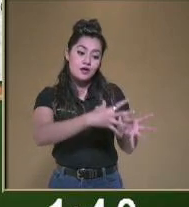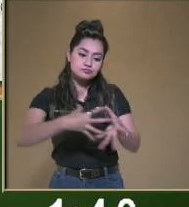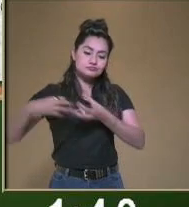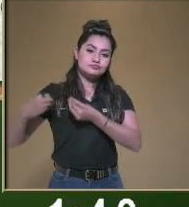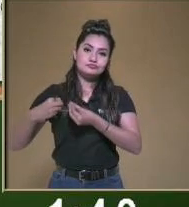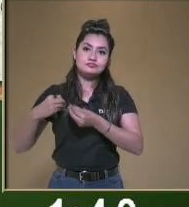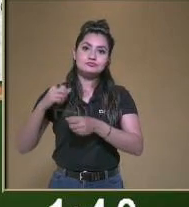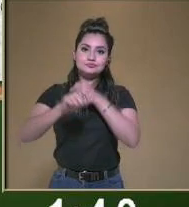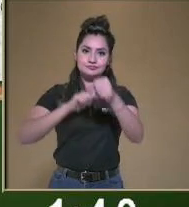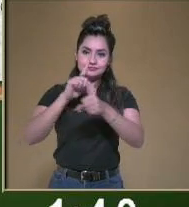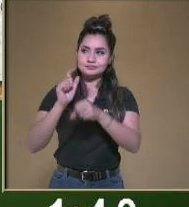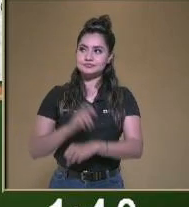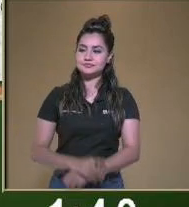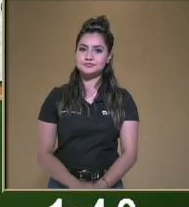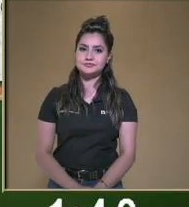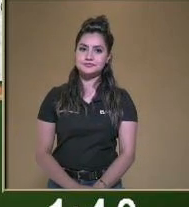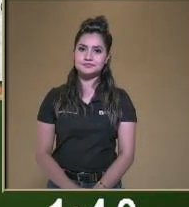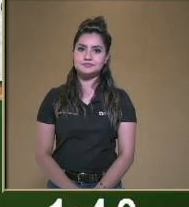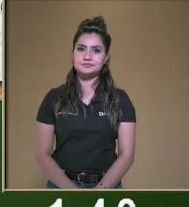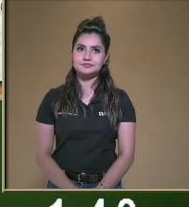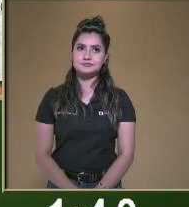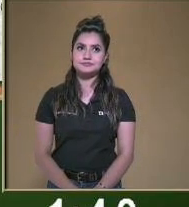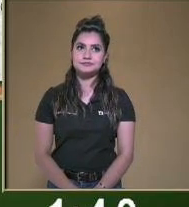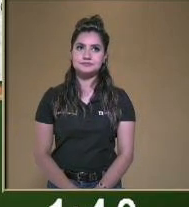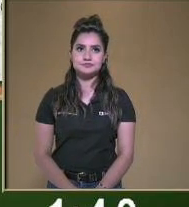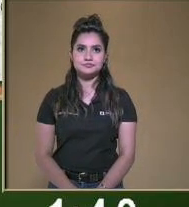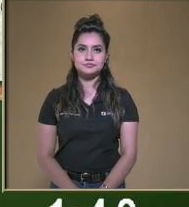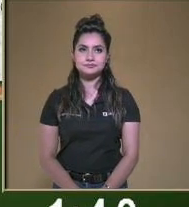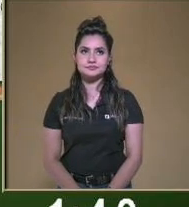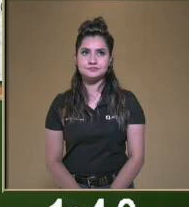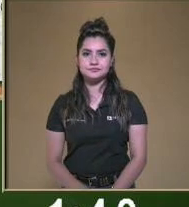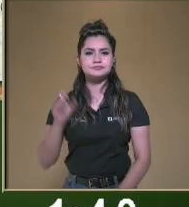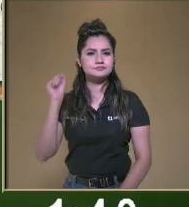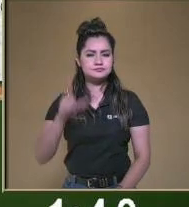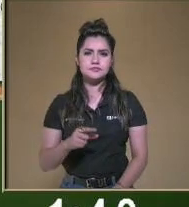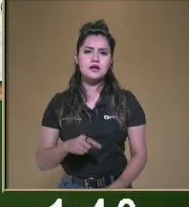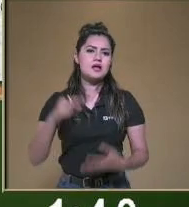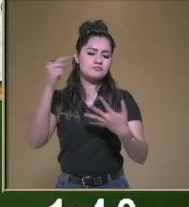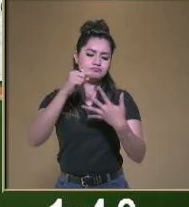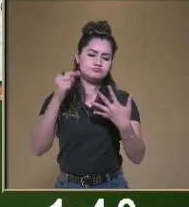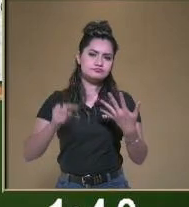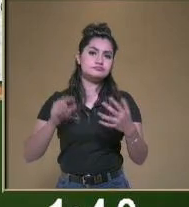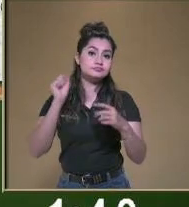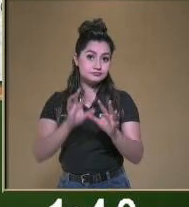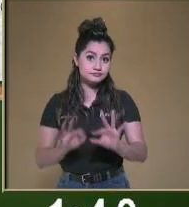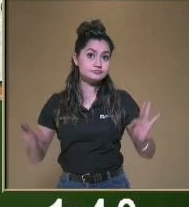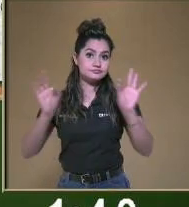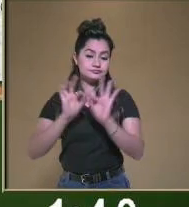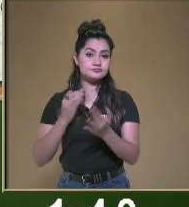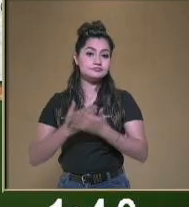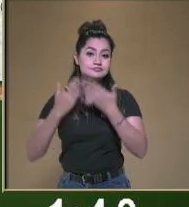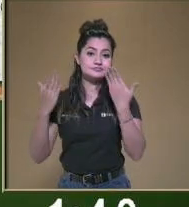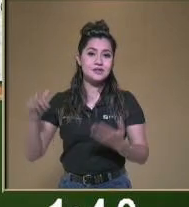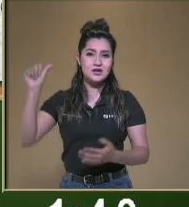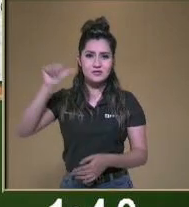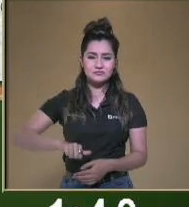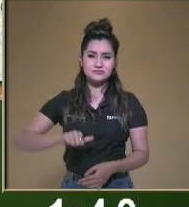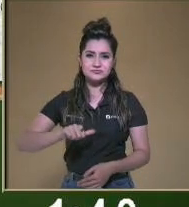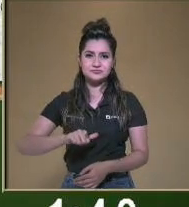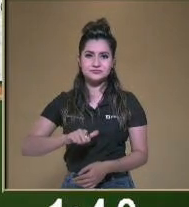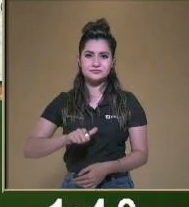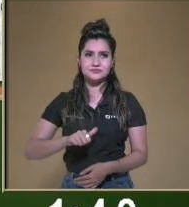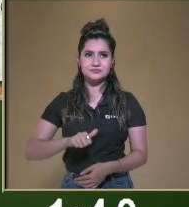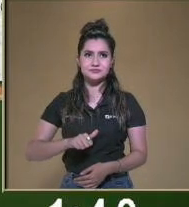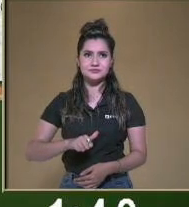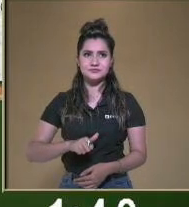¿verdad? Y pues bueno, ese es uno de los pasos. Ahora, es muy importante con esta temperatura que tenemos